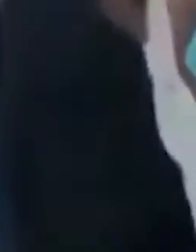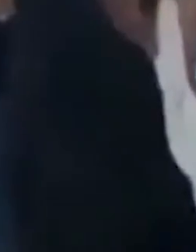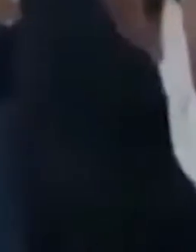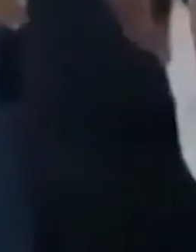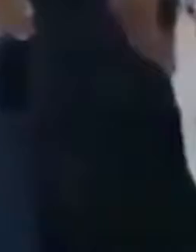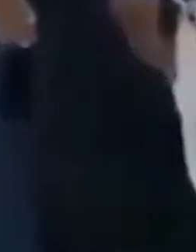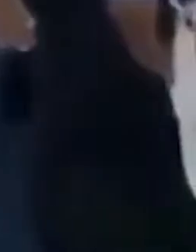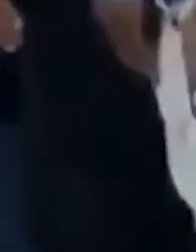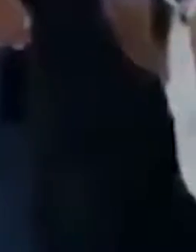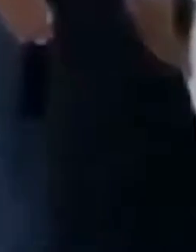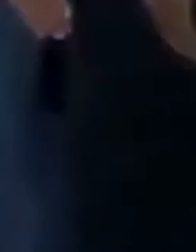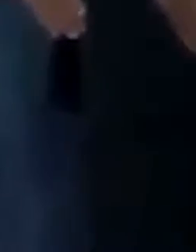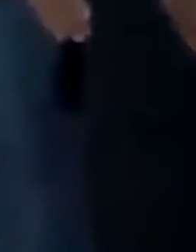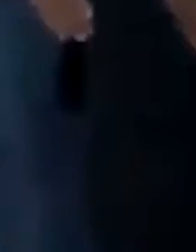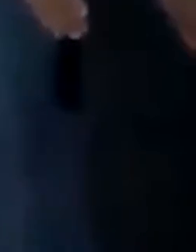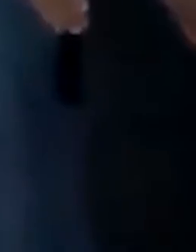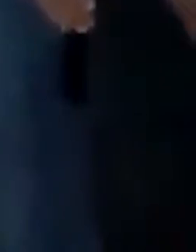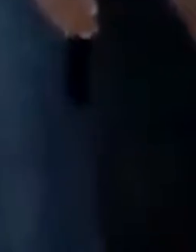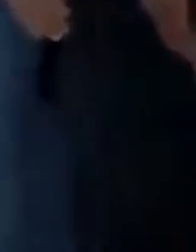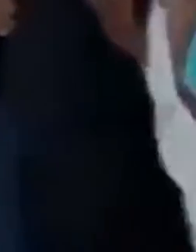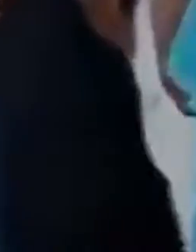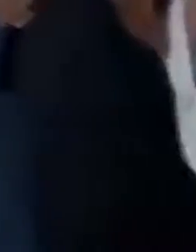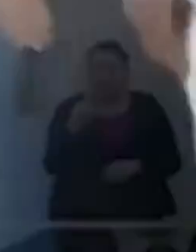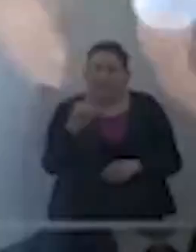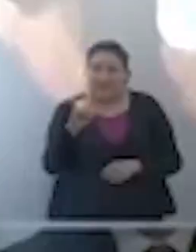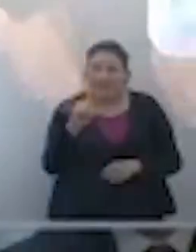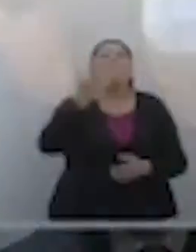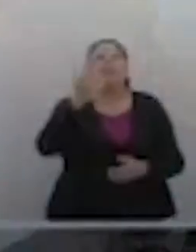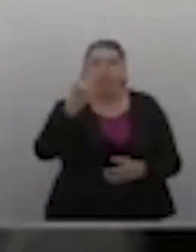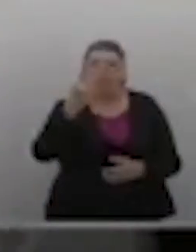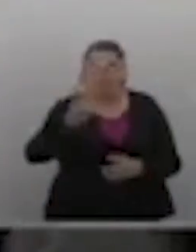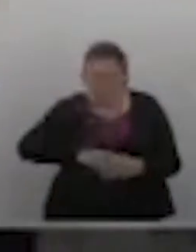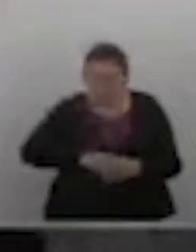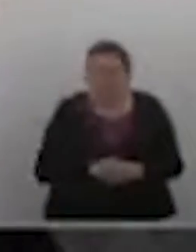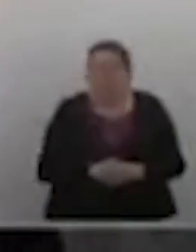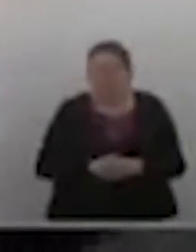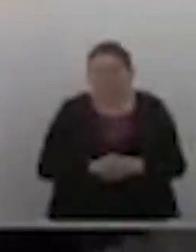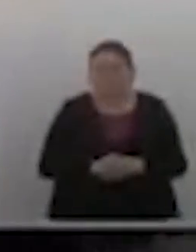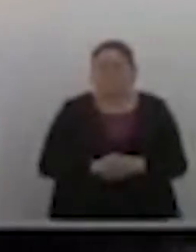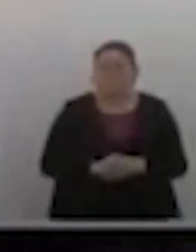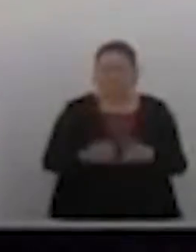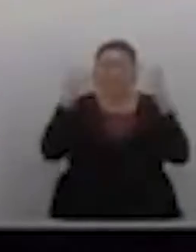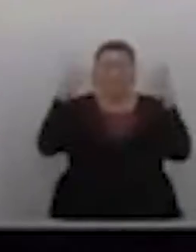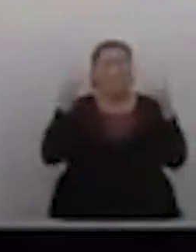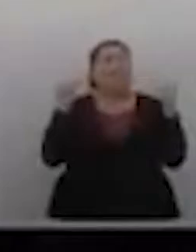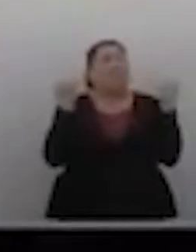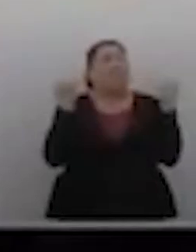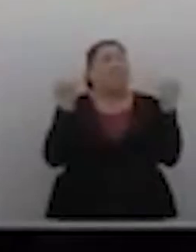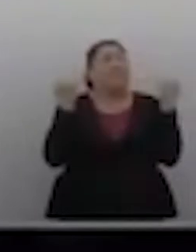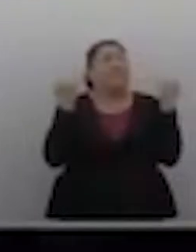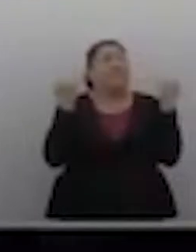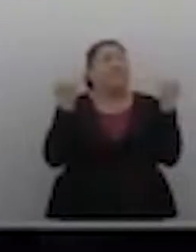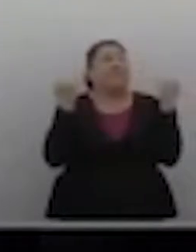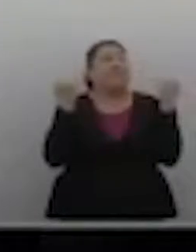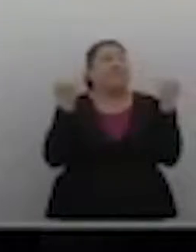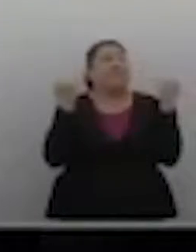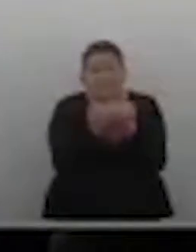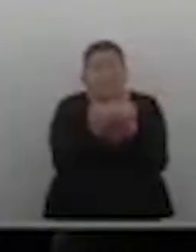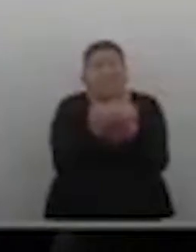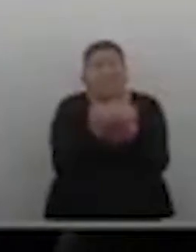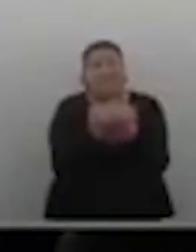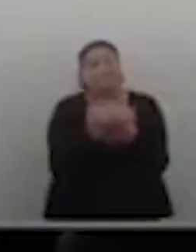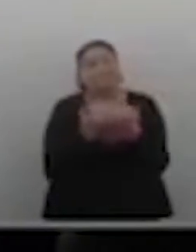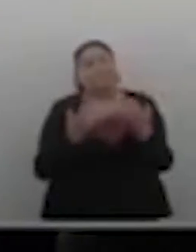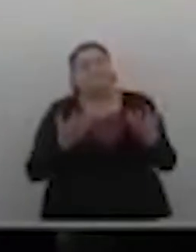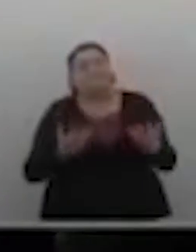el bastón de mando de los pueblos originarios. Así fue el primer día de Luis Miguel Barbosa como gobernador del estado, un mandatario que tiene